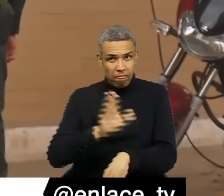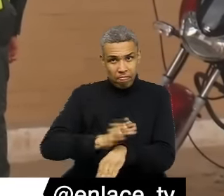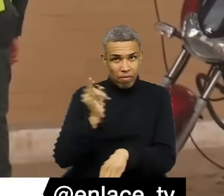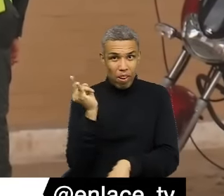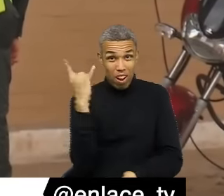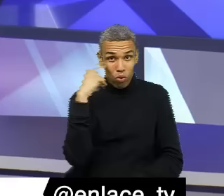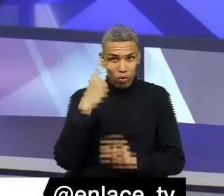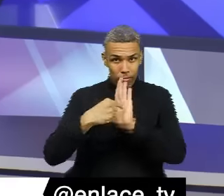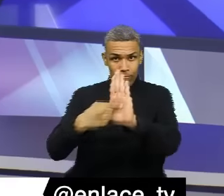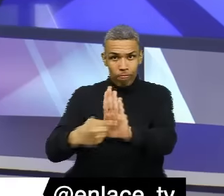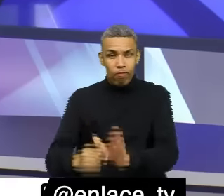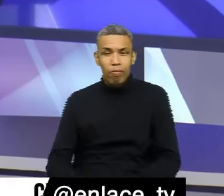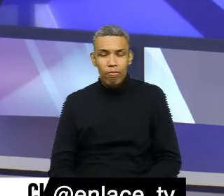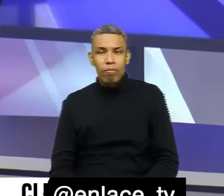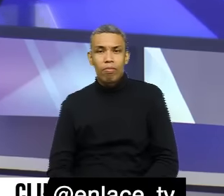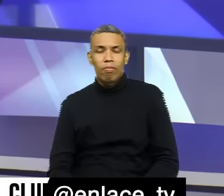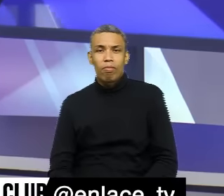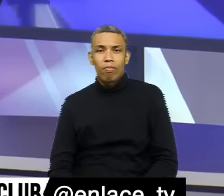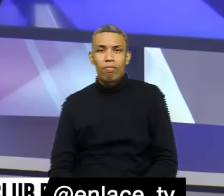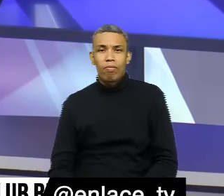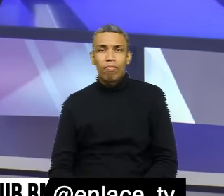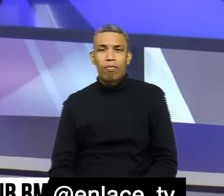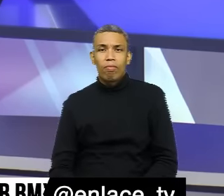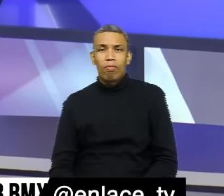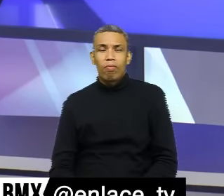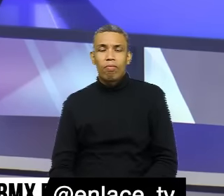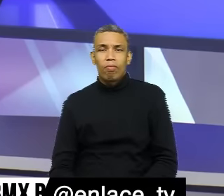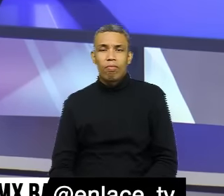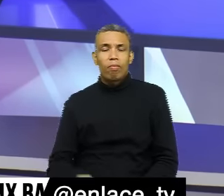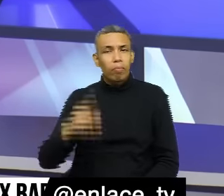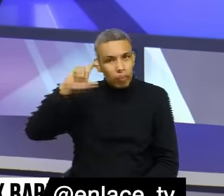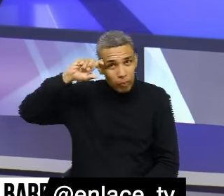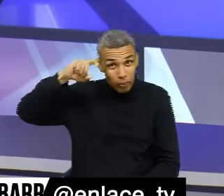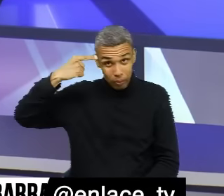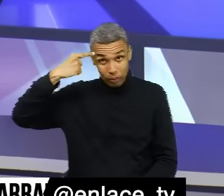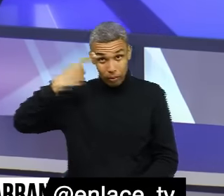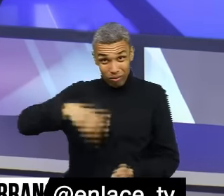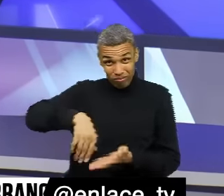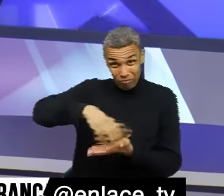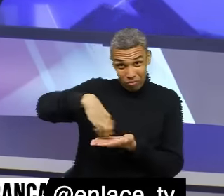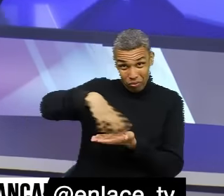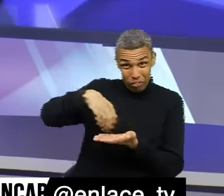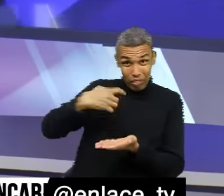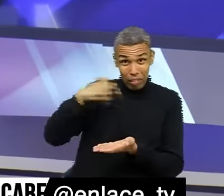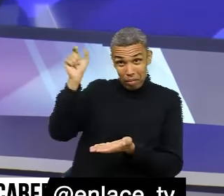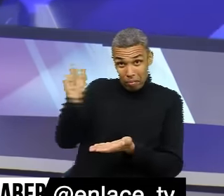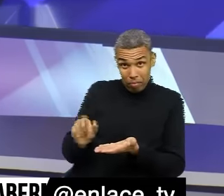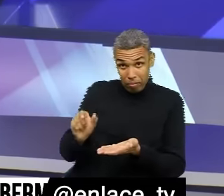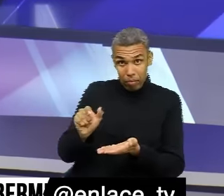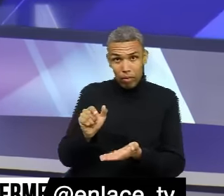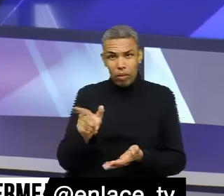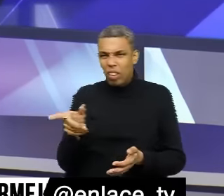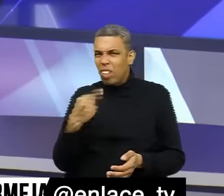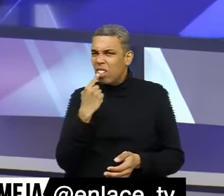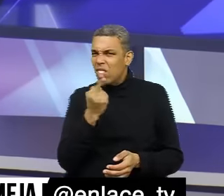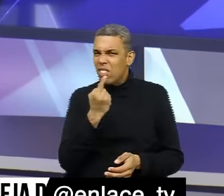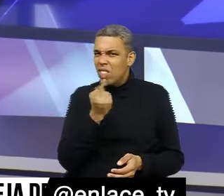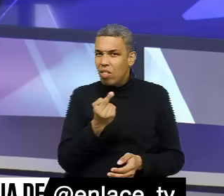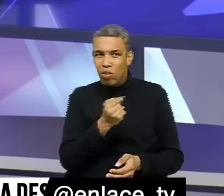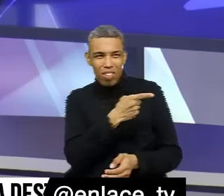trabajadores. Por su parte, el gobernador de Santander, Didier Tavera Amado, respondió a estas protestas de